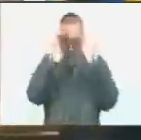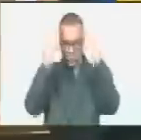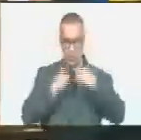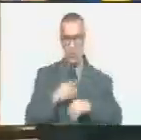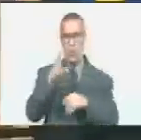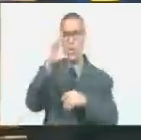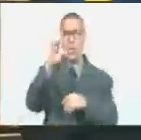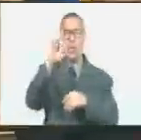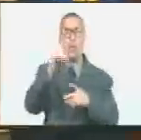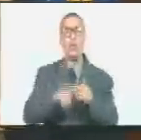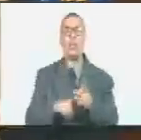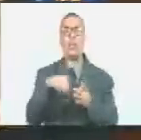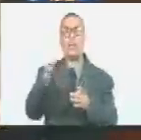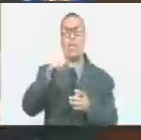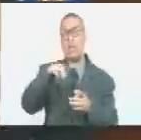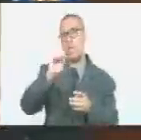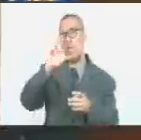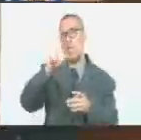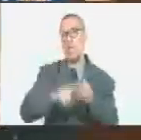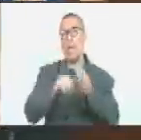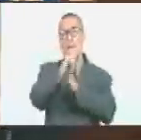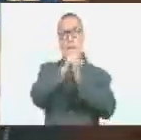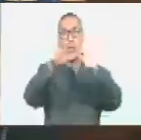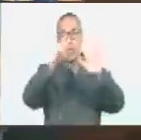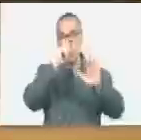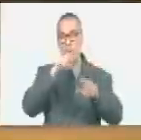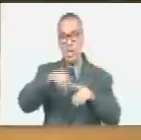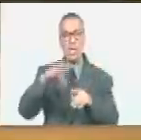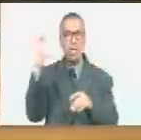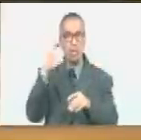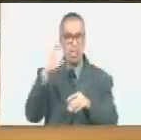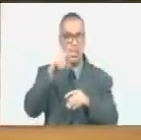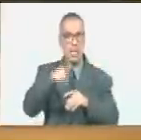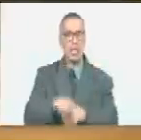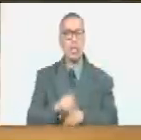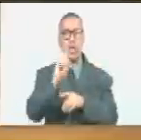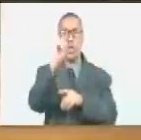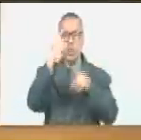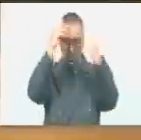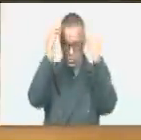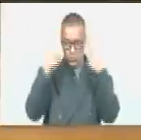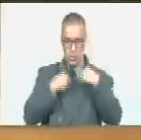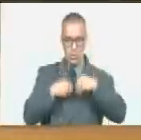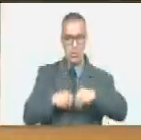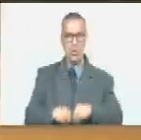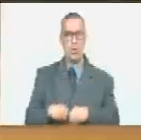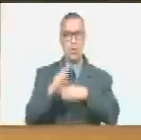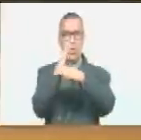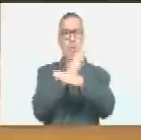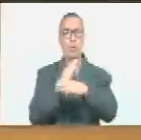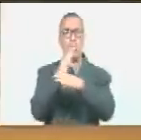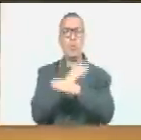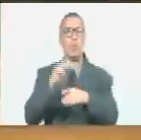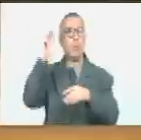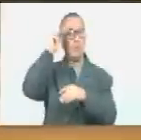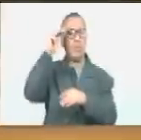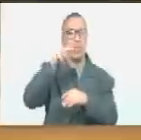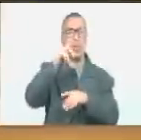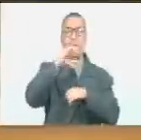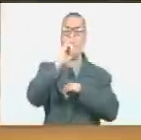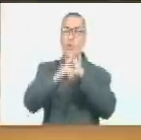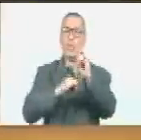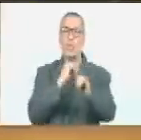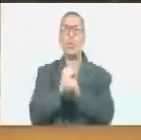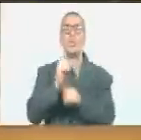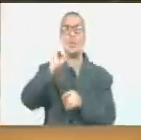plata. Tairú Rovira, de 28 años, del Distrito Capital, 1 medalla de bronce. Es maestra